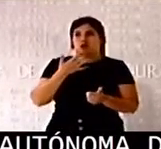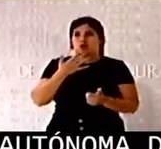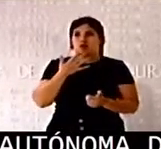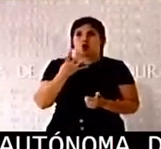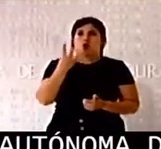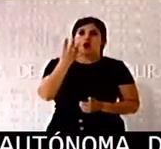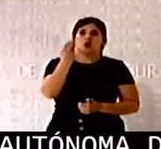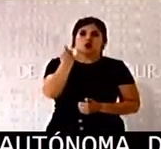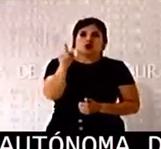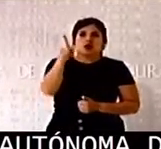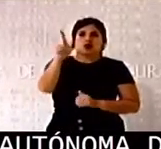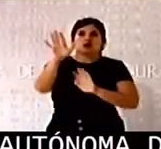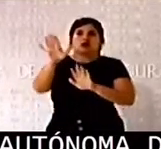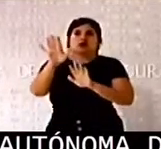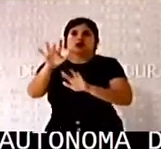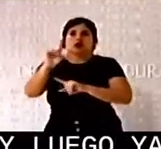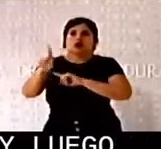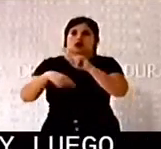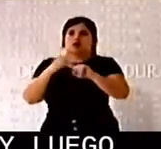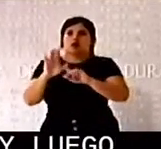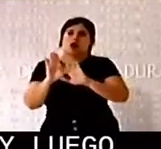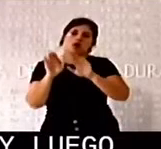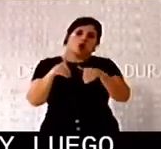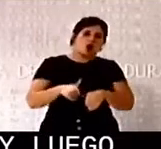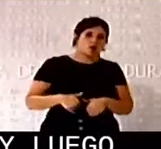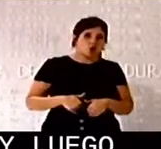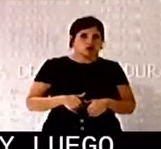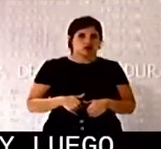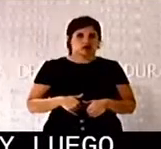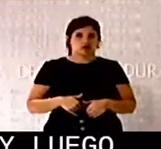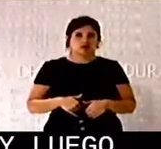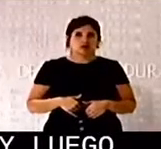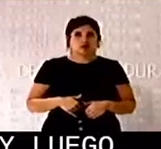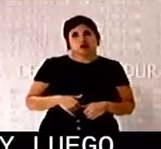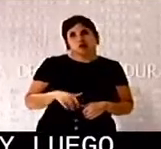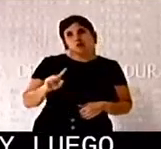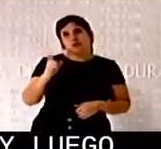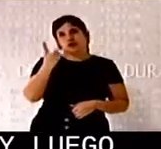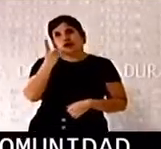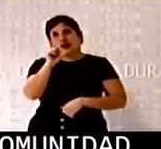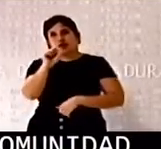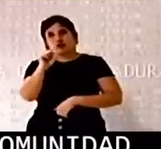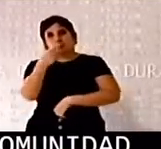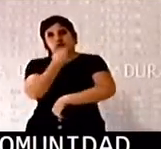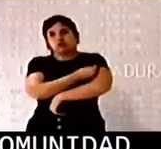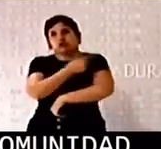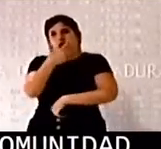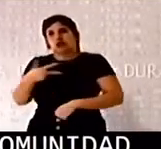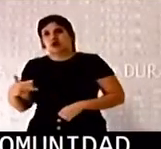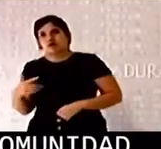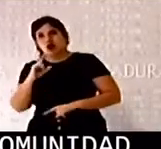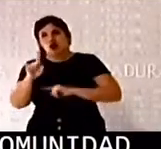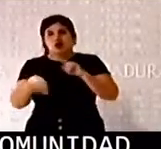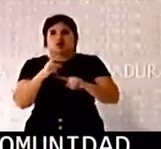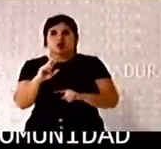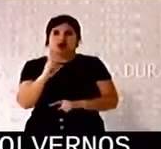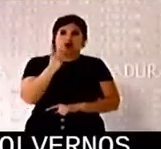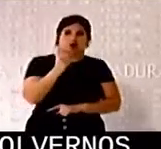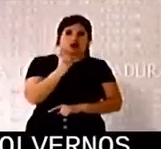días y luego ya me vacunaría de la otra dosis en la Comunidad Autónoma de Extremadura. Intentemos no volvernos locos,